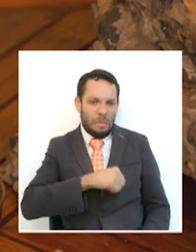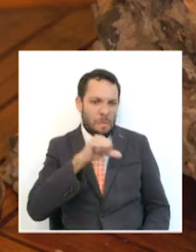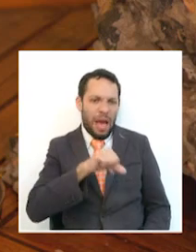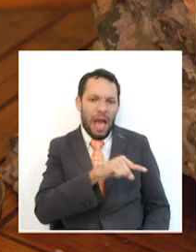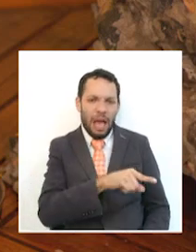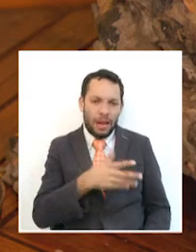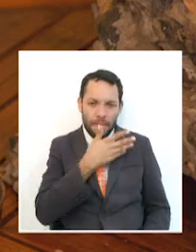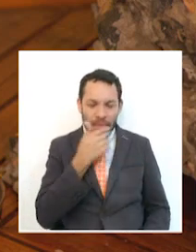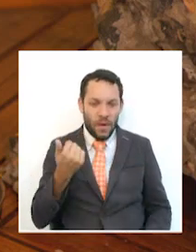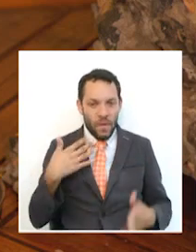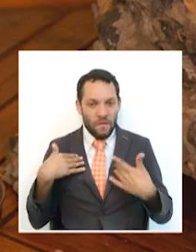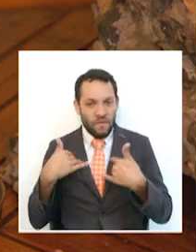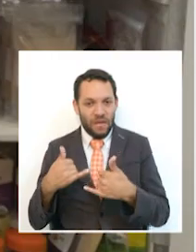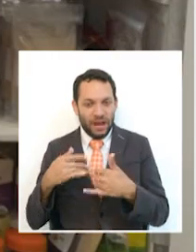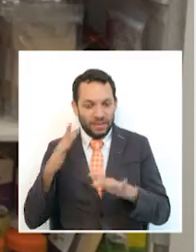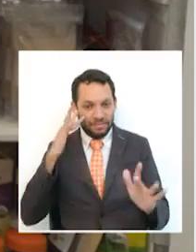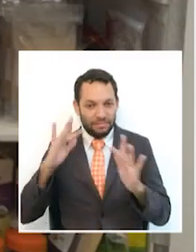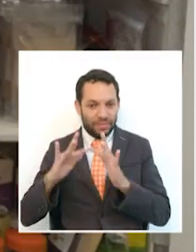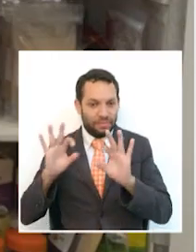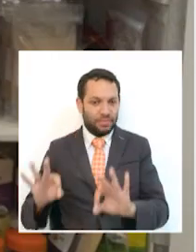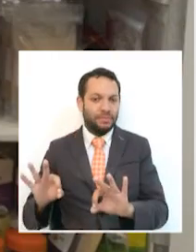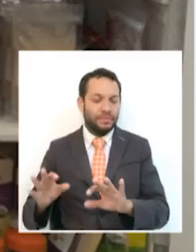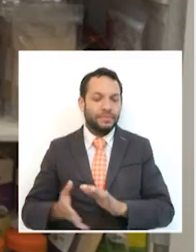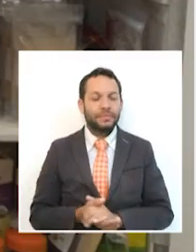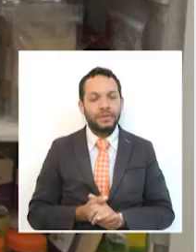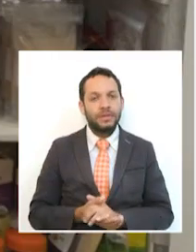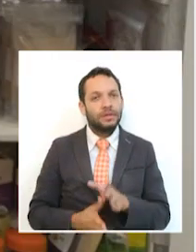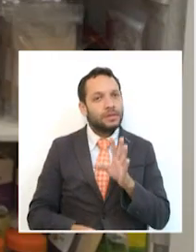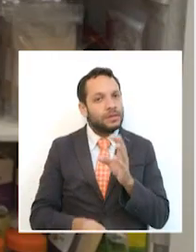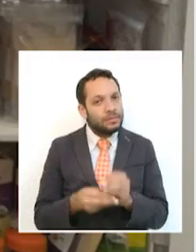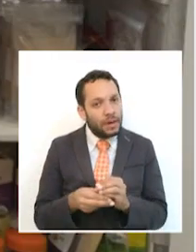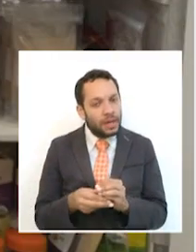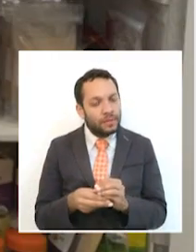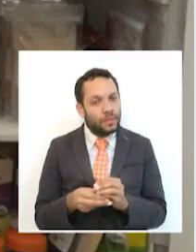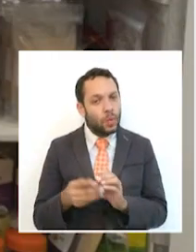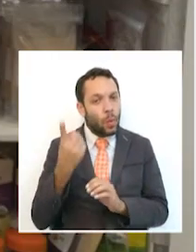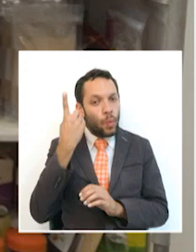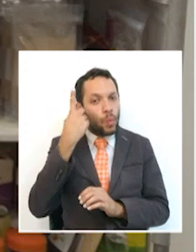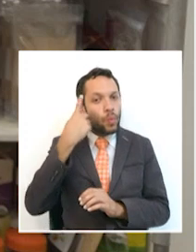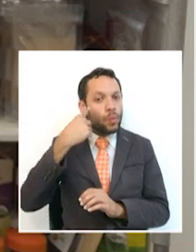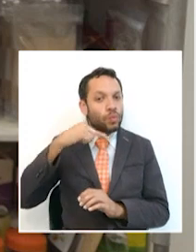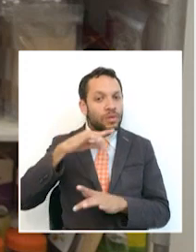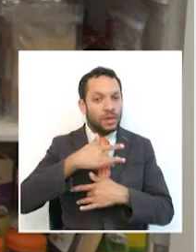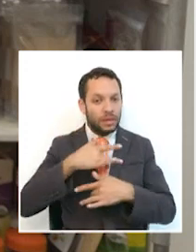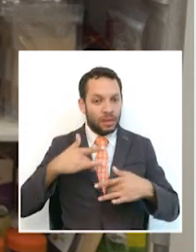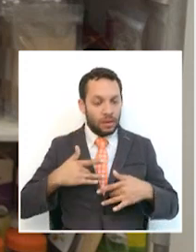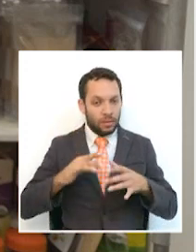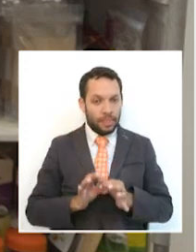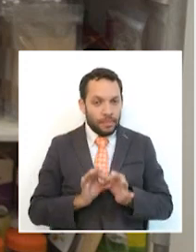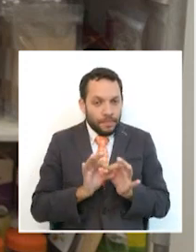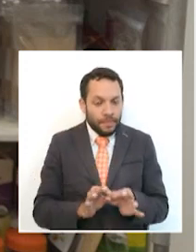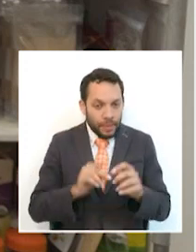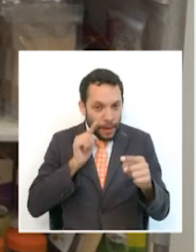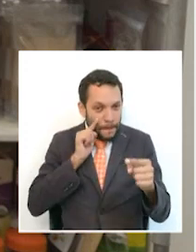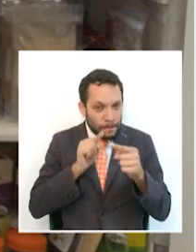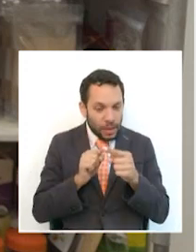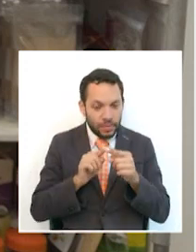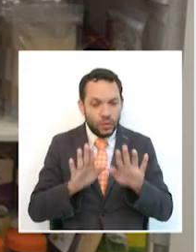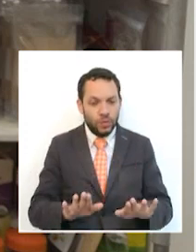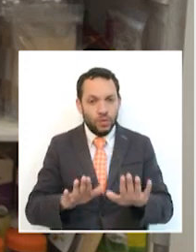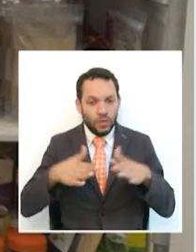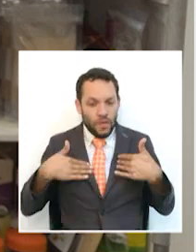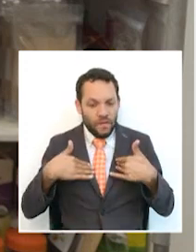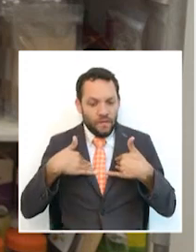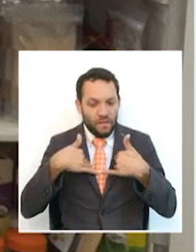eso es muy importante conectarnos con todo esto en el día para tu alma se hace mucho énfasis en el mantener alegre mantener